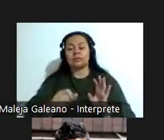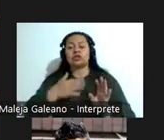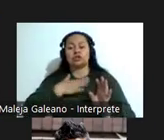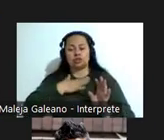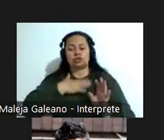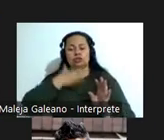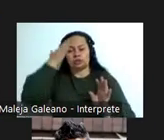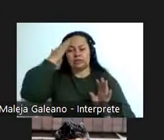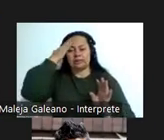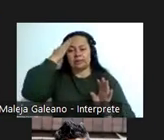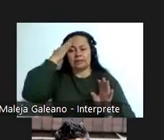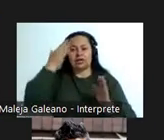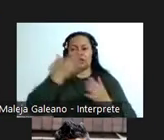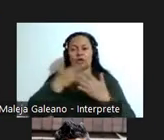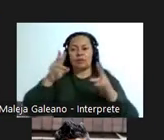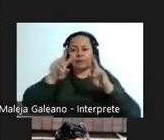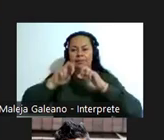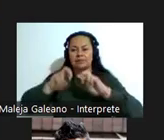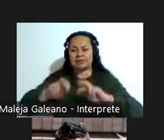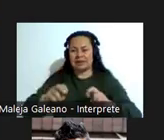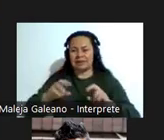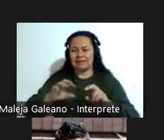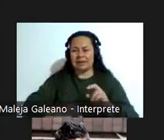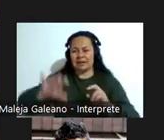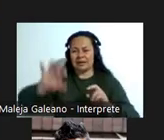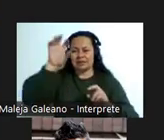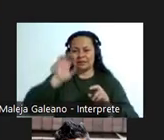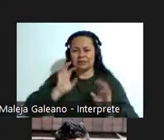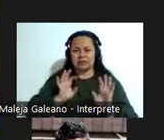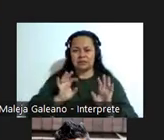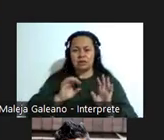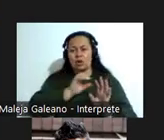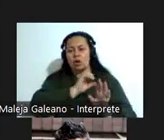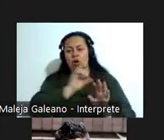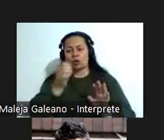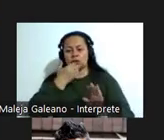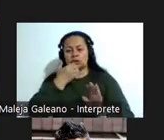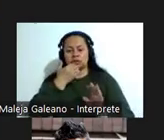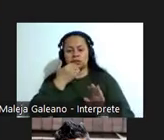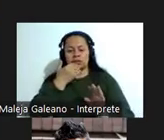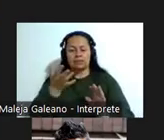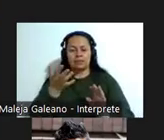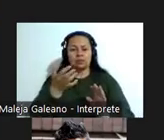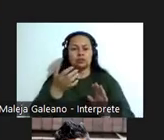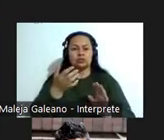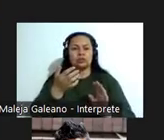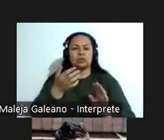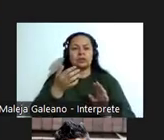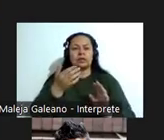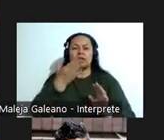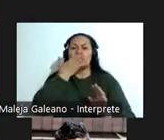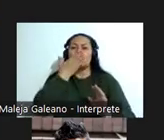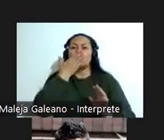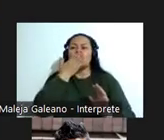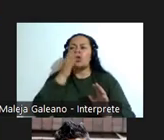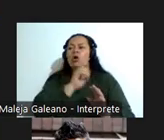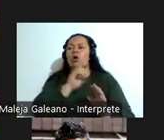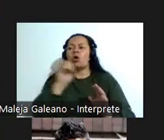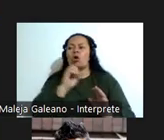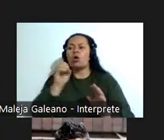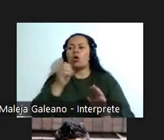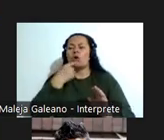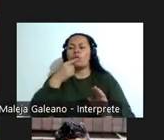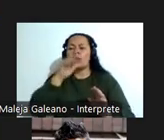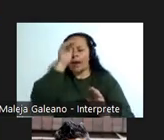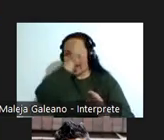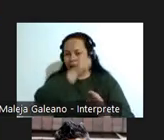tenido cáncer e investigaba el cáncer. Y así por darles otros ejemplos, ¿cómo hablar de lo indígena sin ser indígena o cómo hablar de lo afro sin